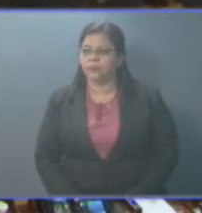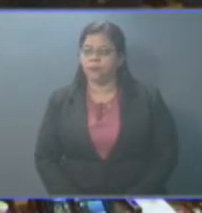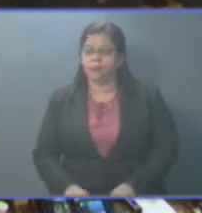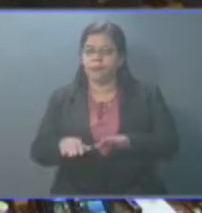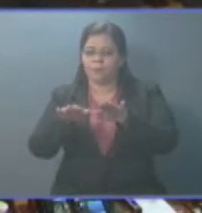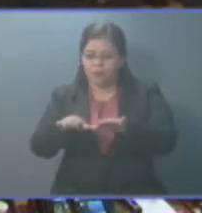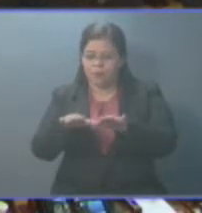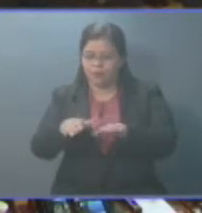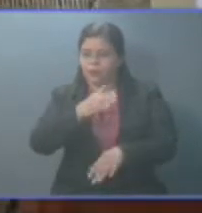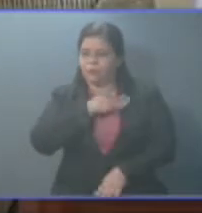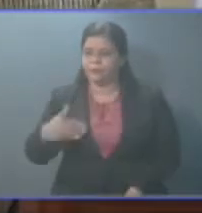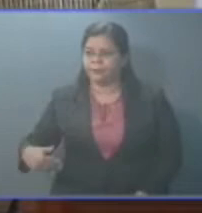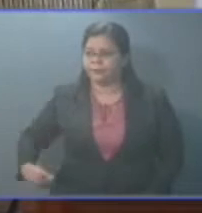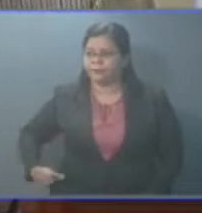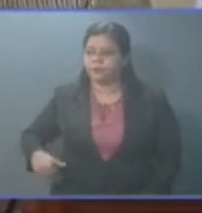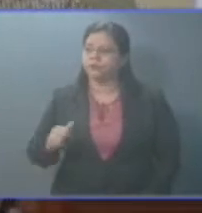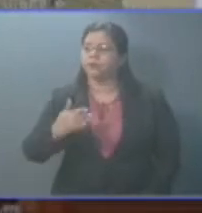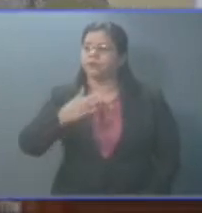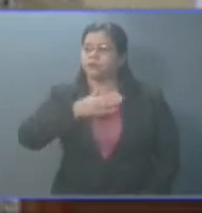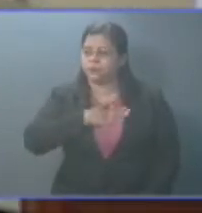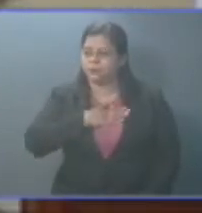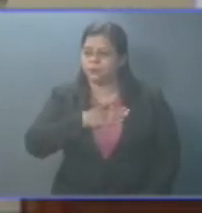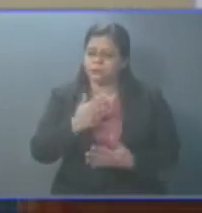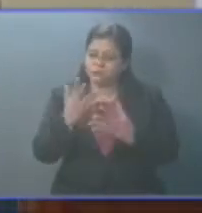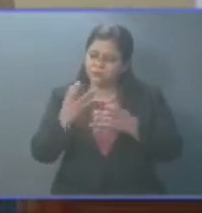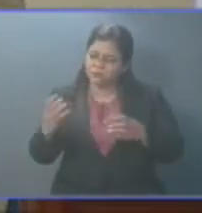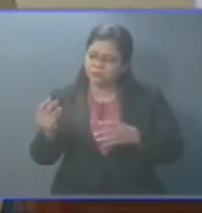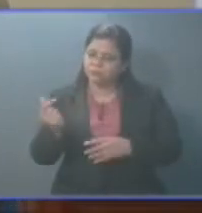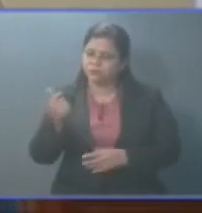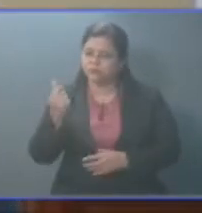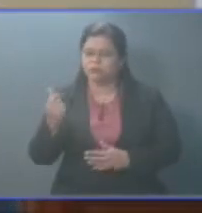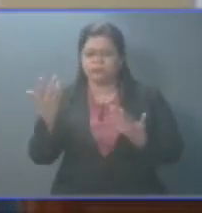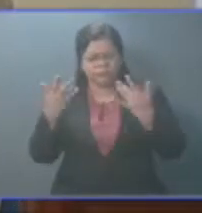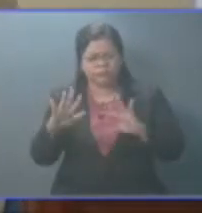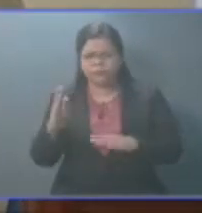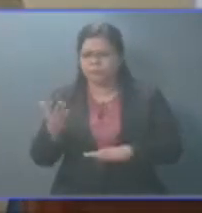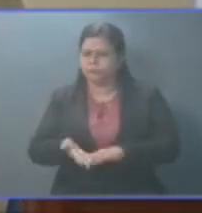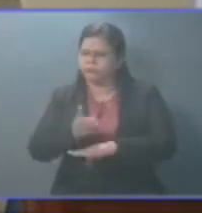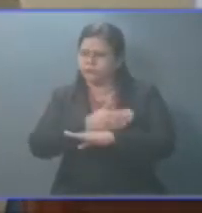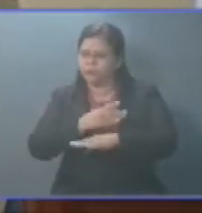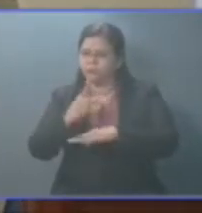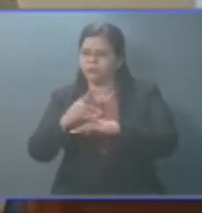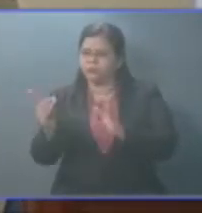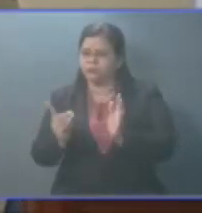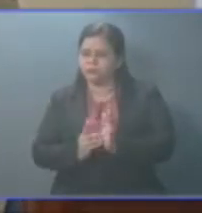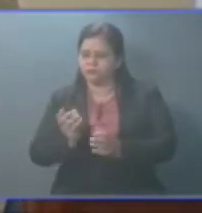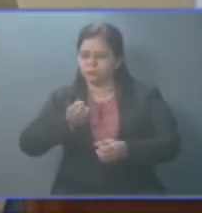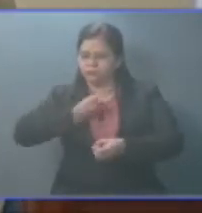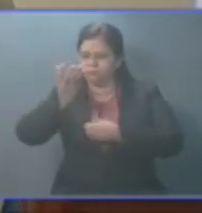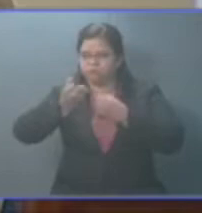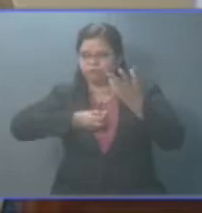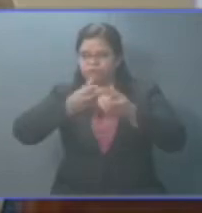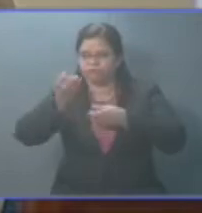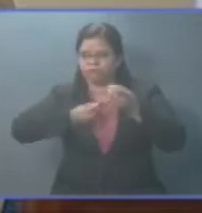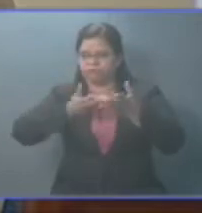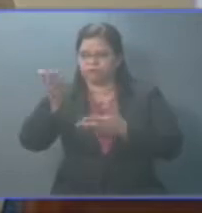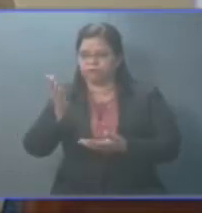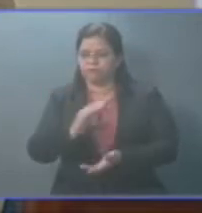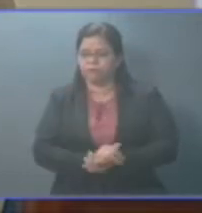Muchas gracias. Presidente, colegas, yo voy a ser muy breve porque ya todos los colegas que me antecedieron en la palabra